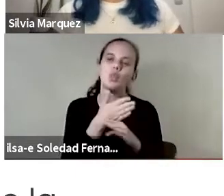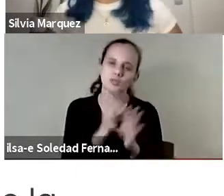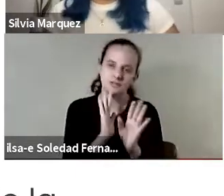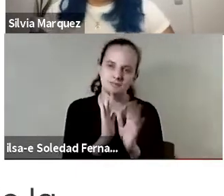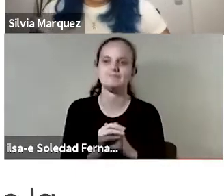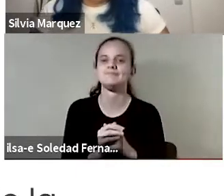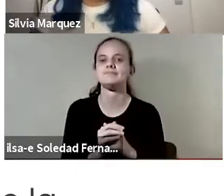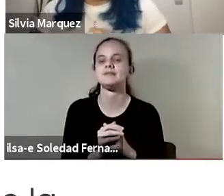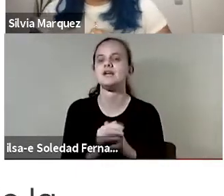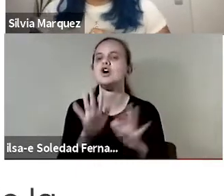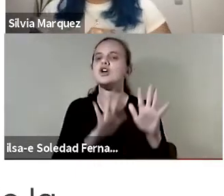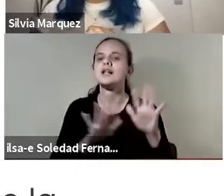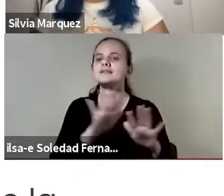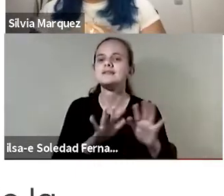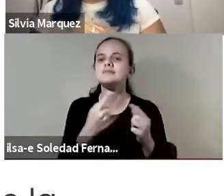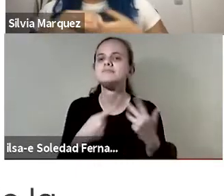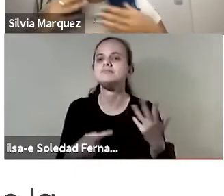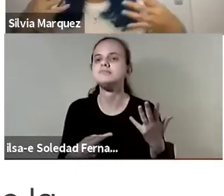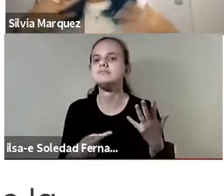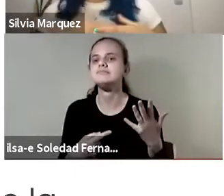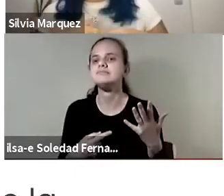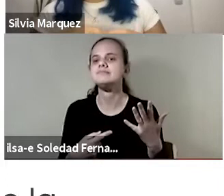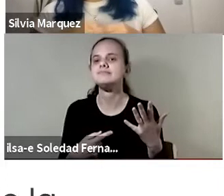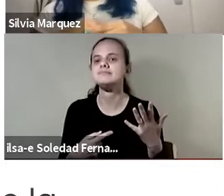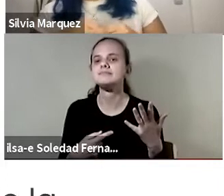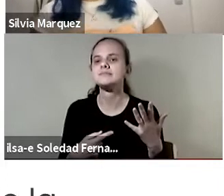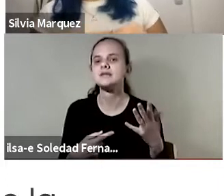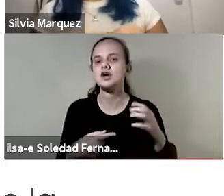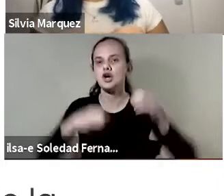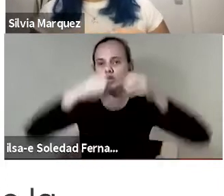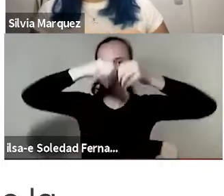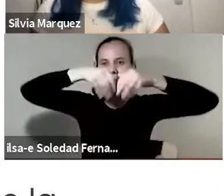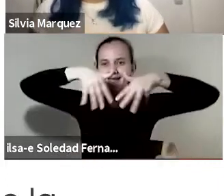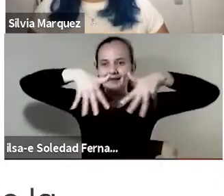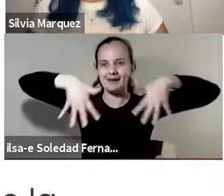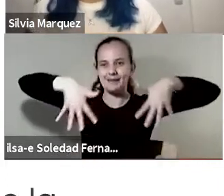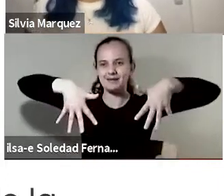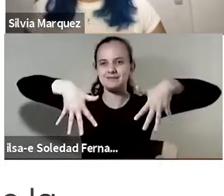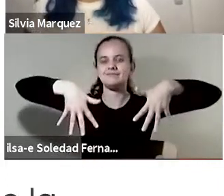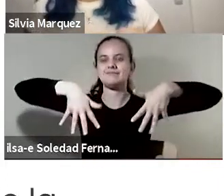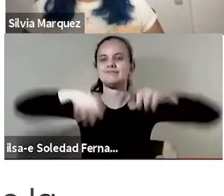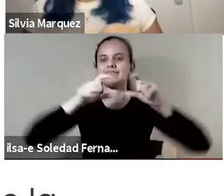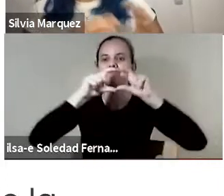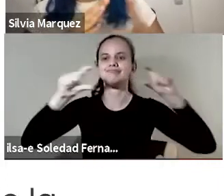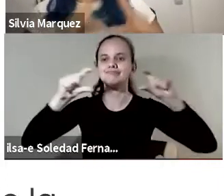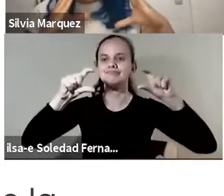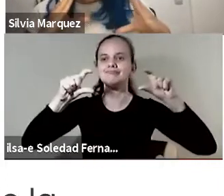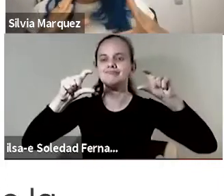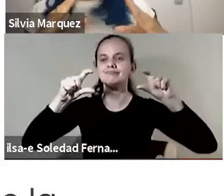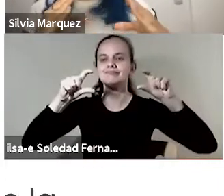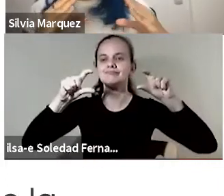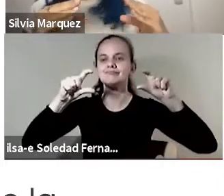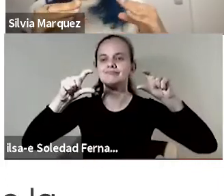¿Cómo se organiza? Y esto es como para darles una introducción. La organización de las WCAGs está establecida como